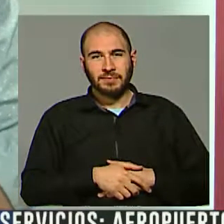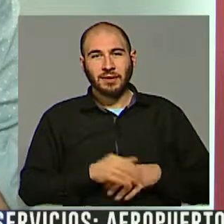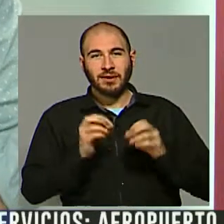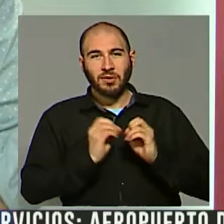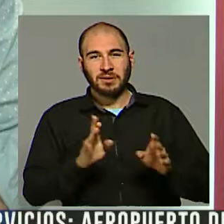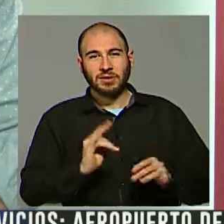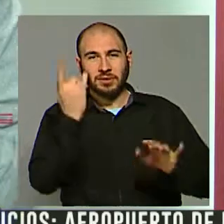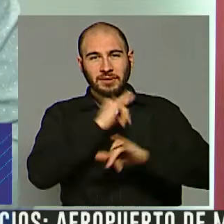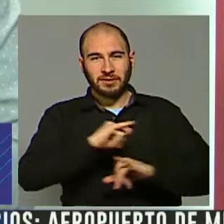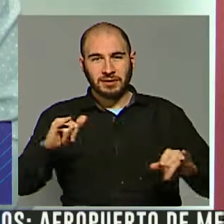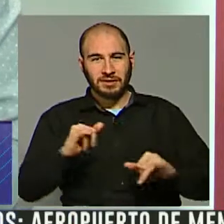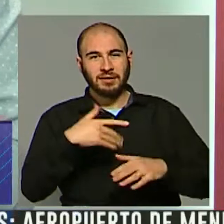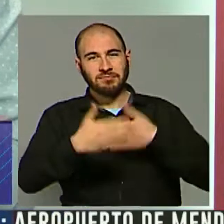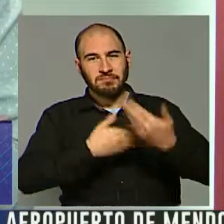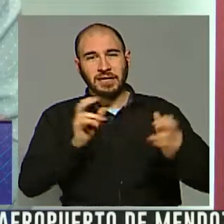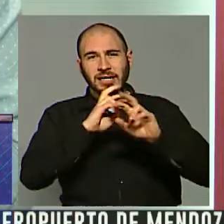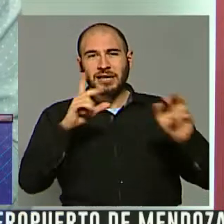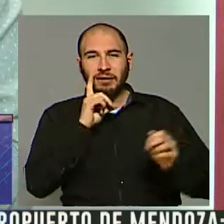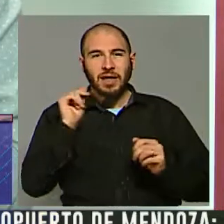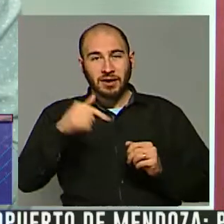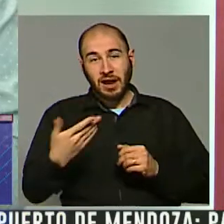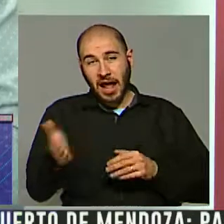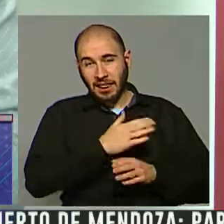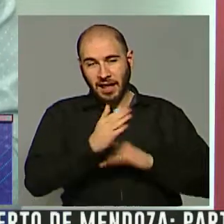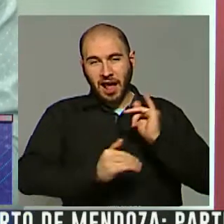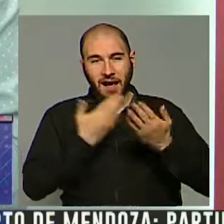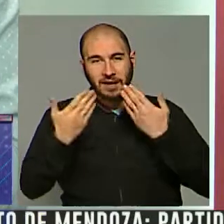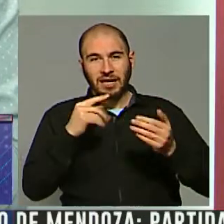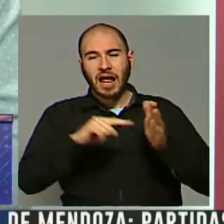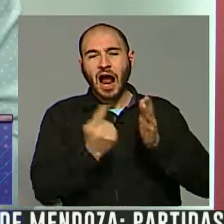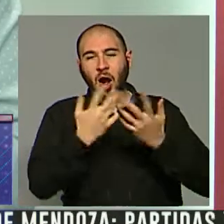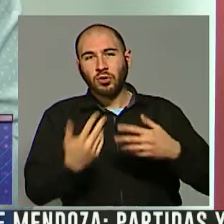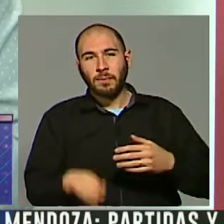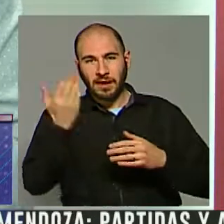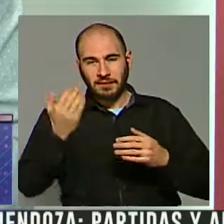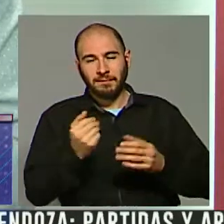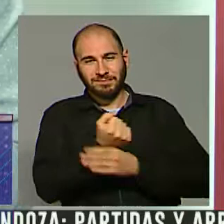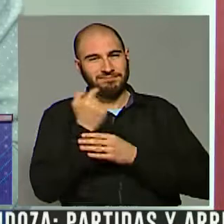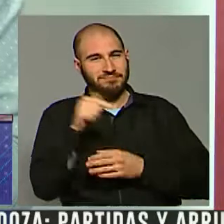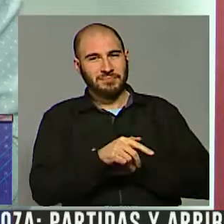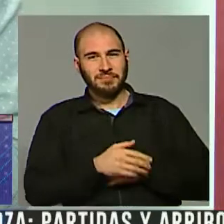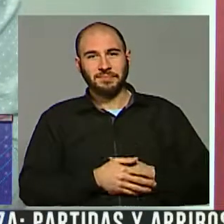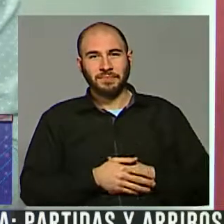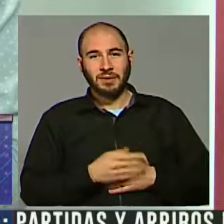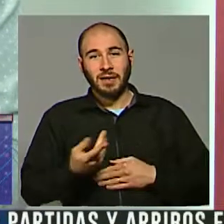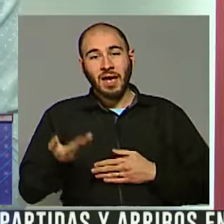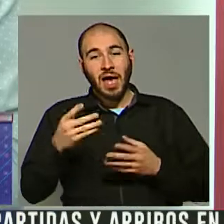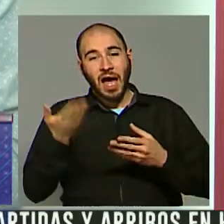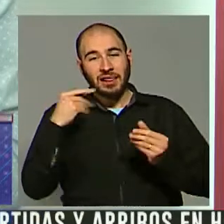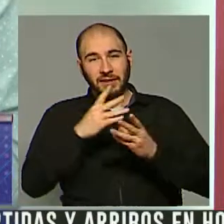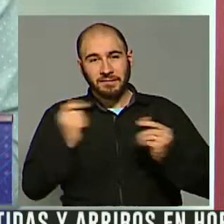Comenzamos Unidiversidad Noticias a desarrollar el tema del día, lo que hablábamos recién, la cláusula gatillo, la famosa cláusula gatillo que se había